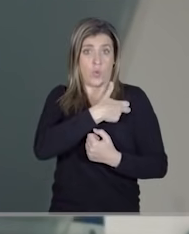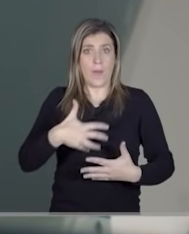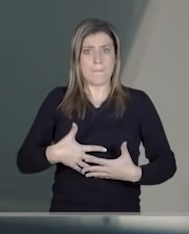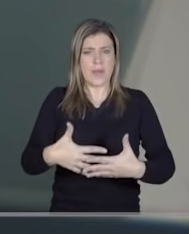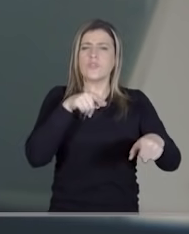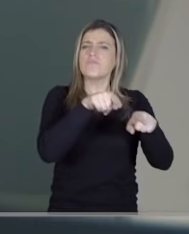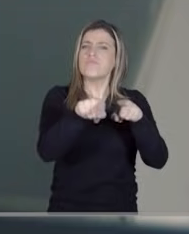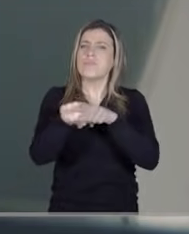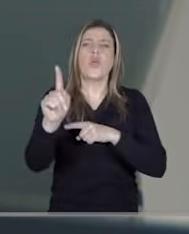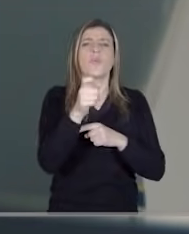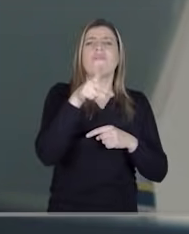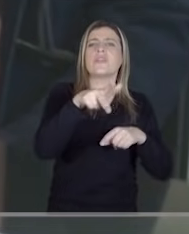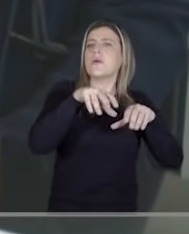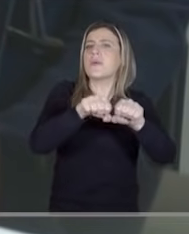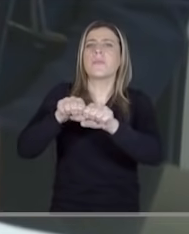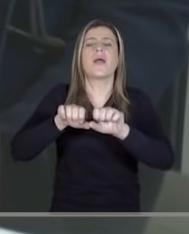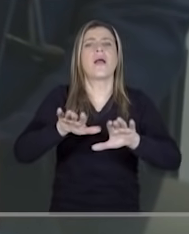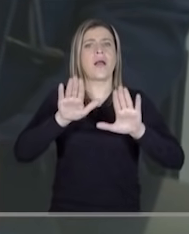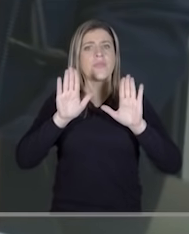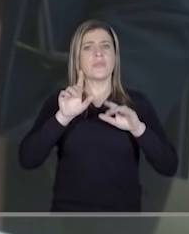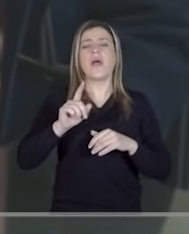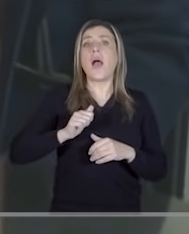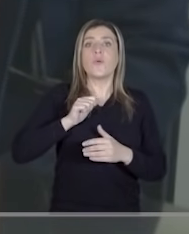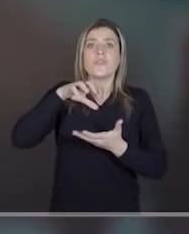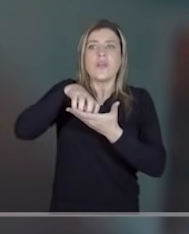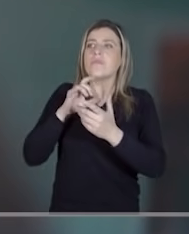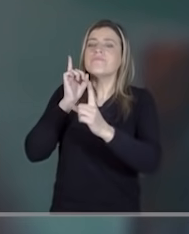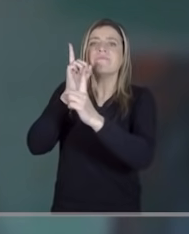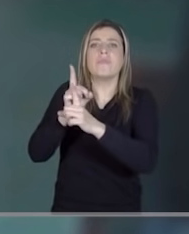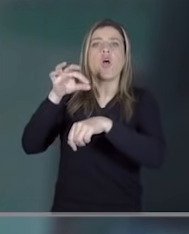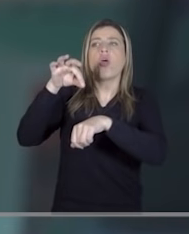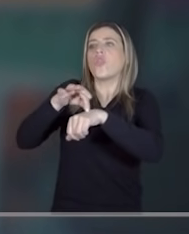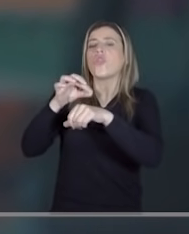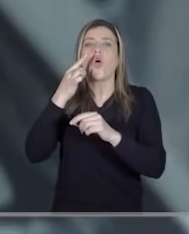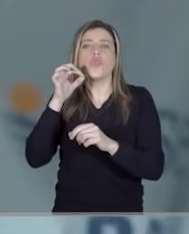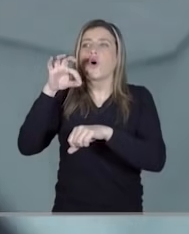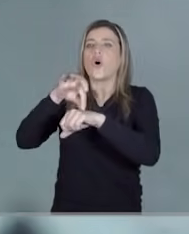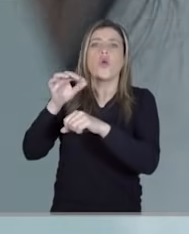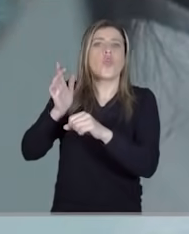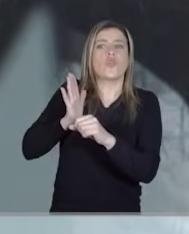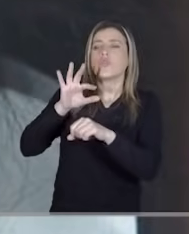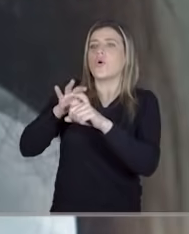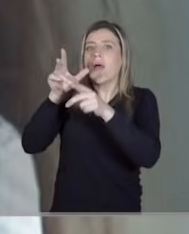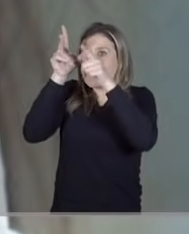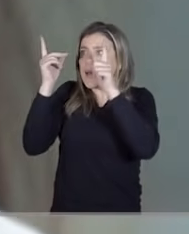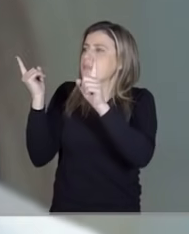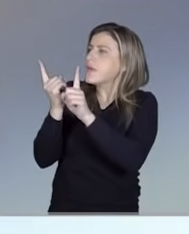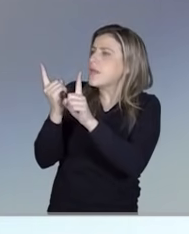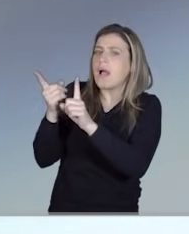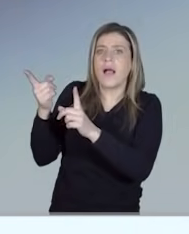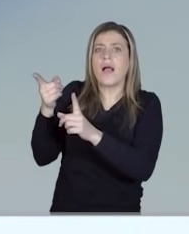COVID-19. Todas se pueden dar sin agenda previa. Aprovechá al máximo cada consulta y hacele a tu